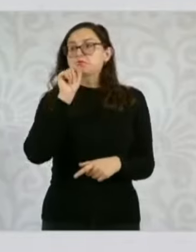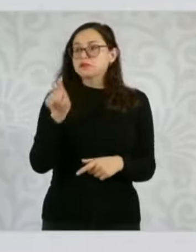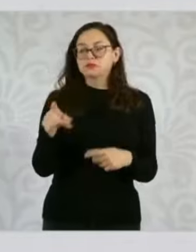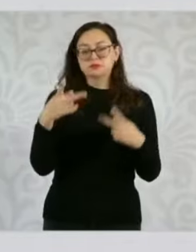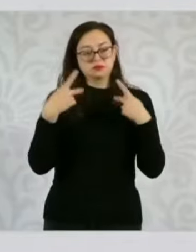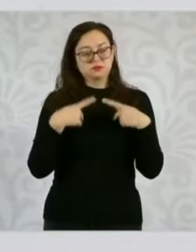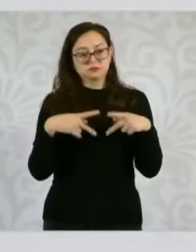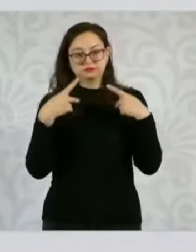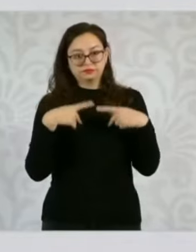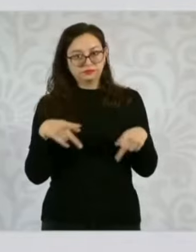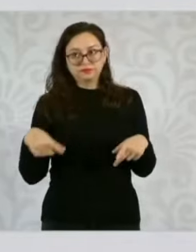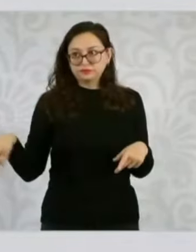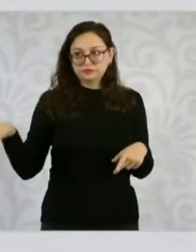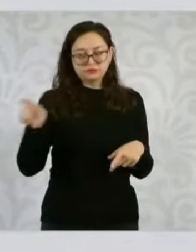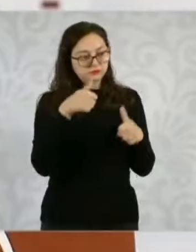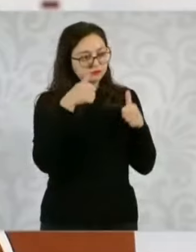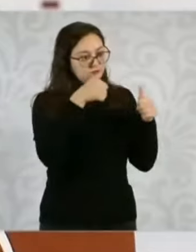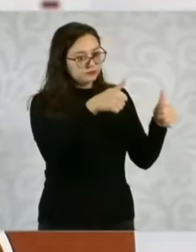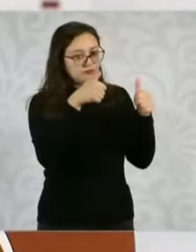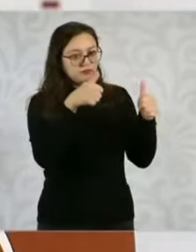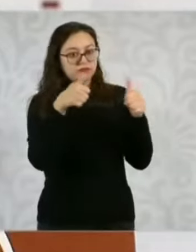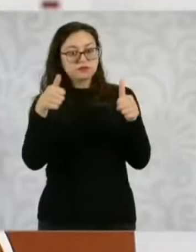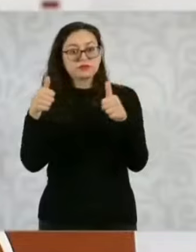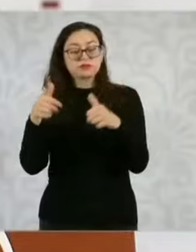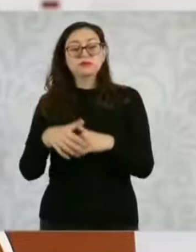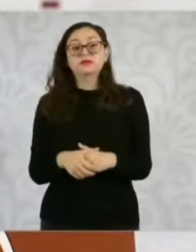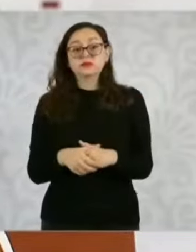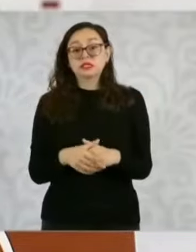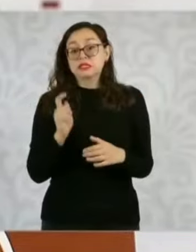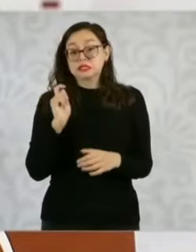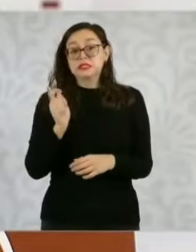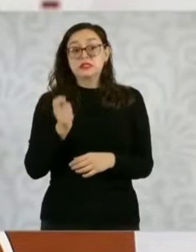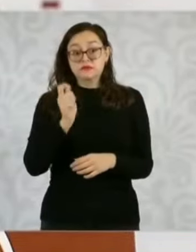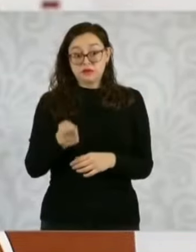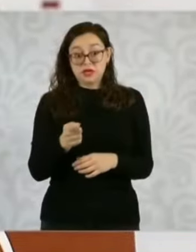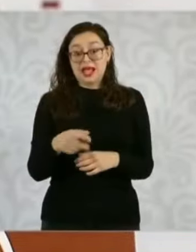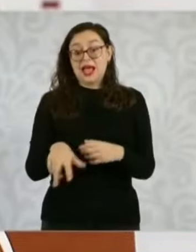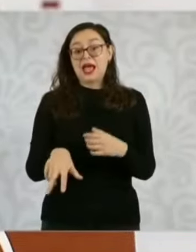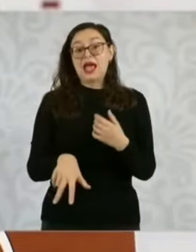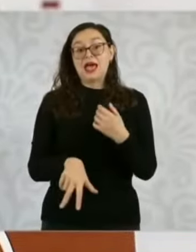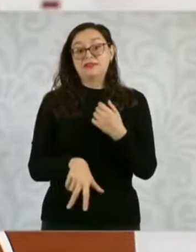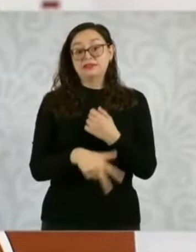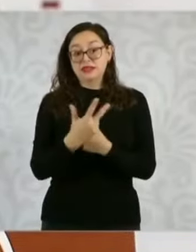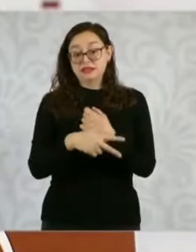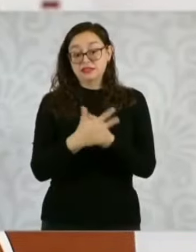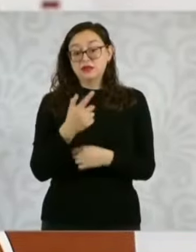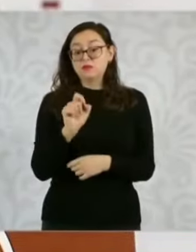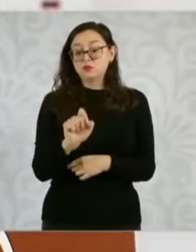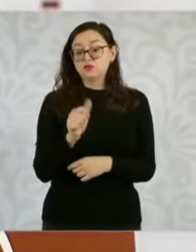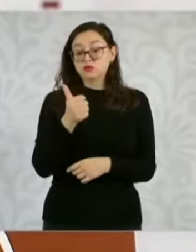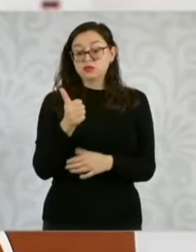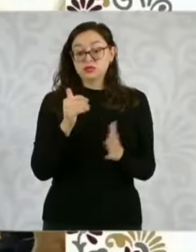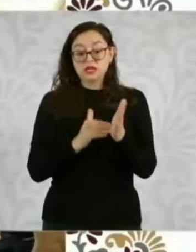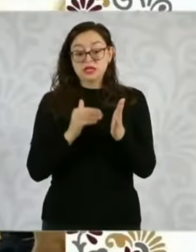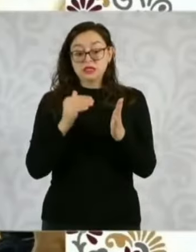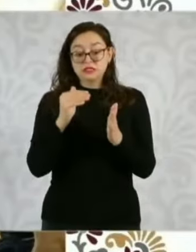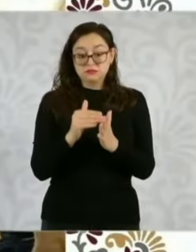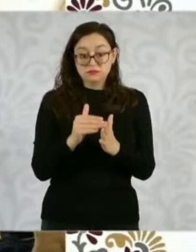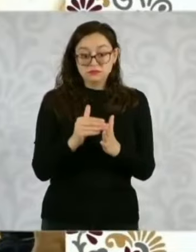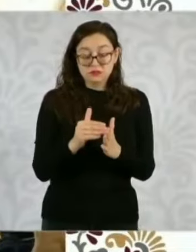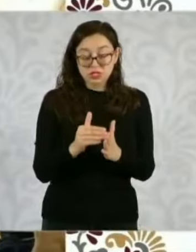censo, pues se van a visitar 13.6 millones de personas que viven en 12 millones